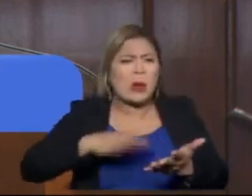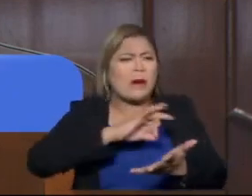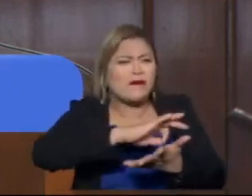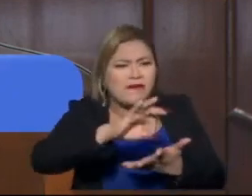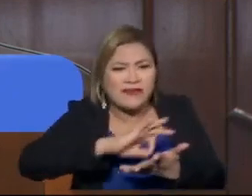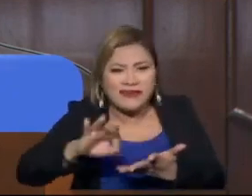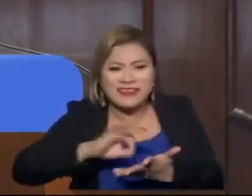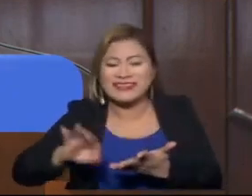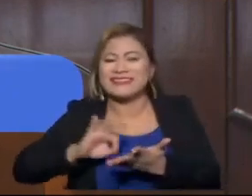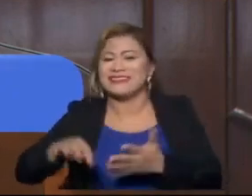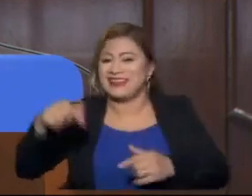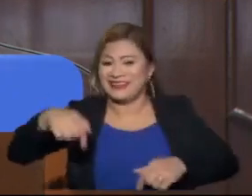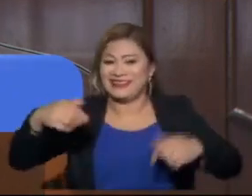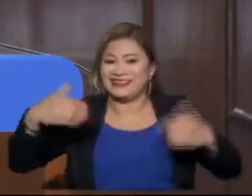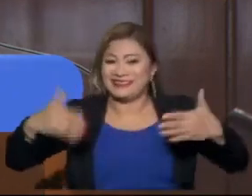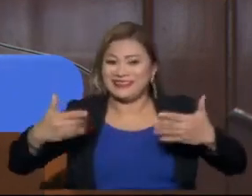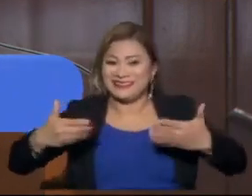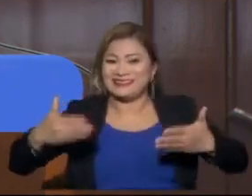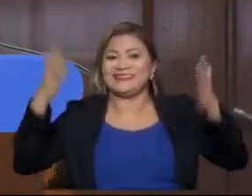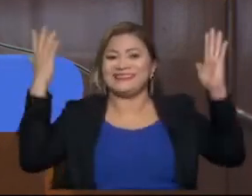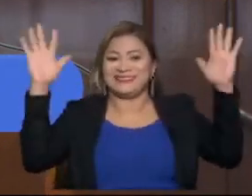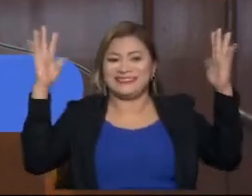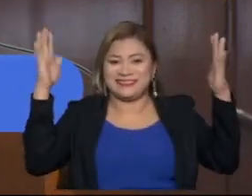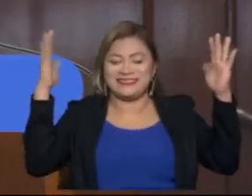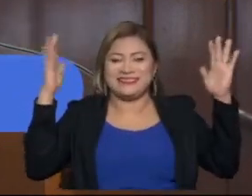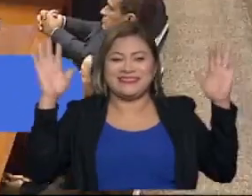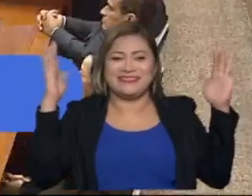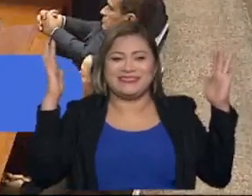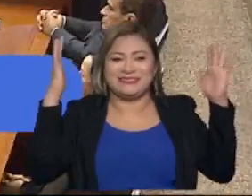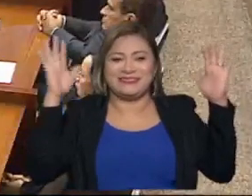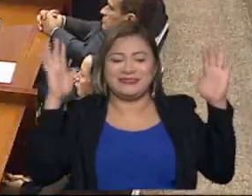y comarcas del país.